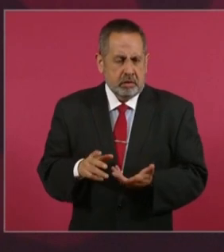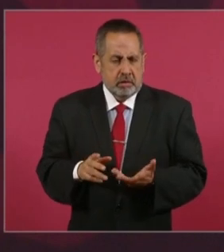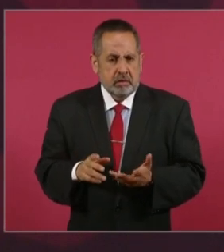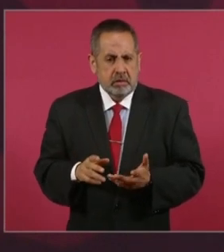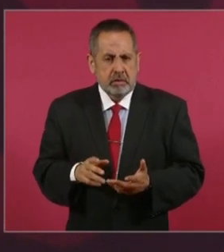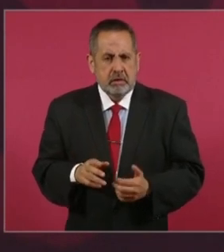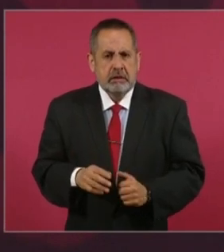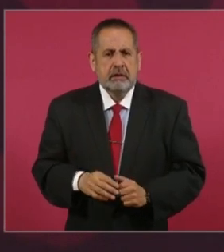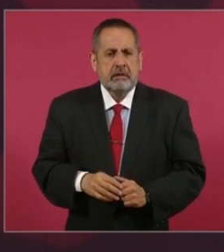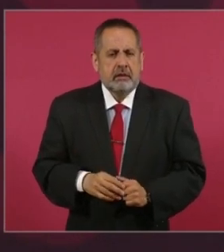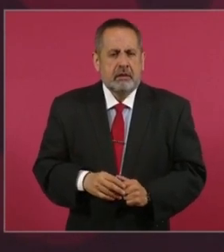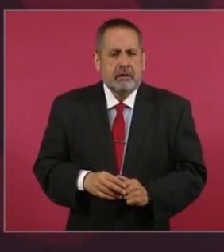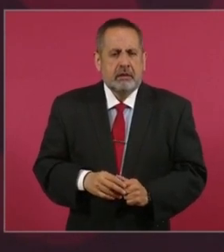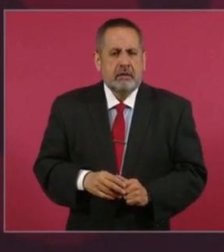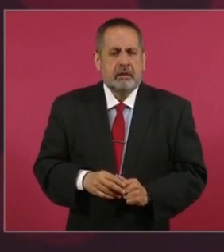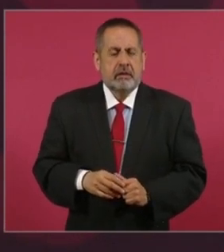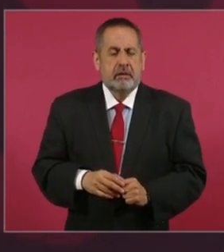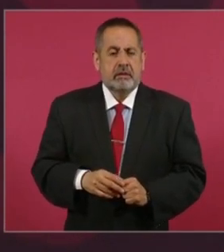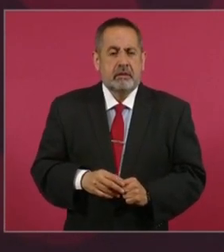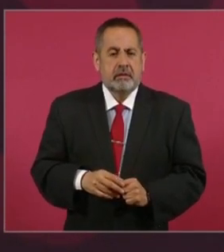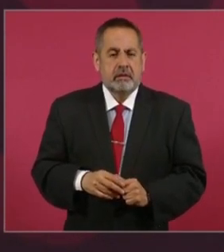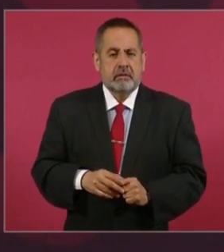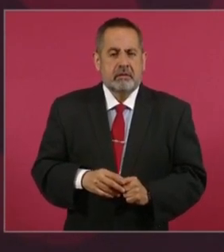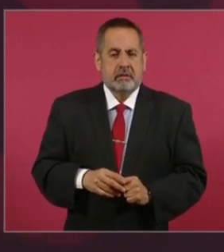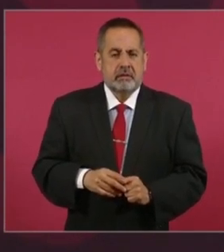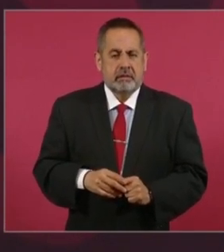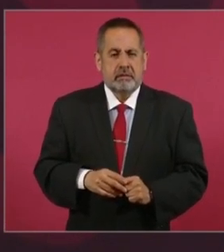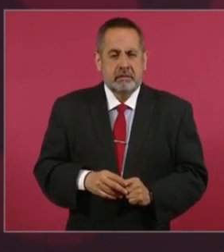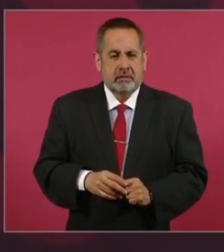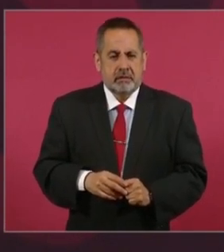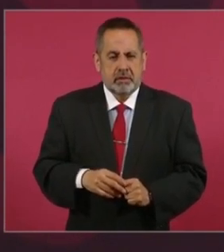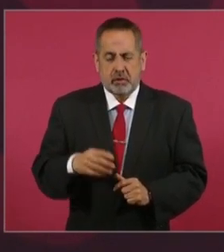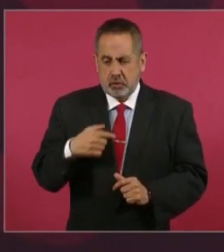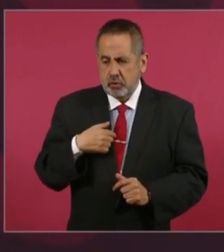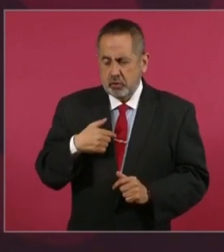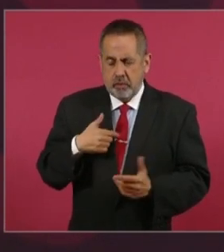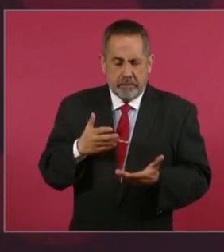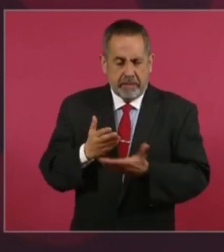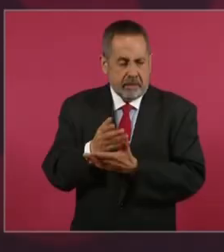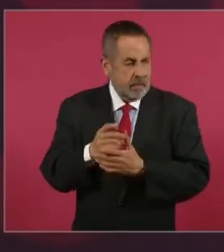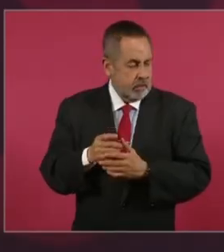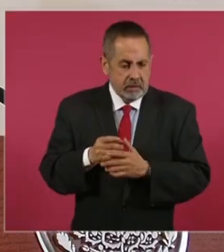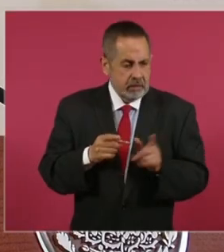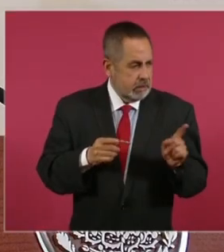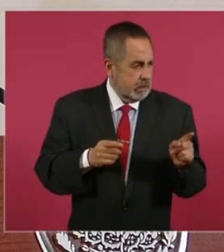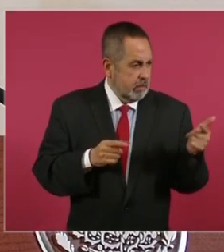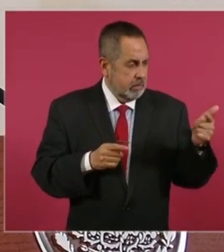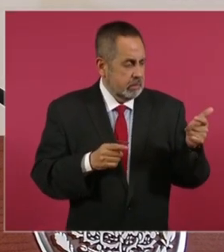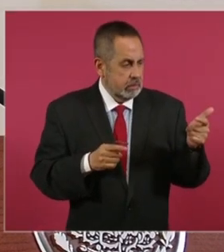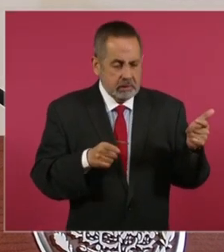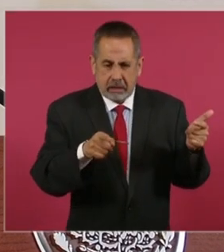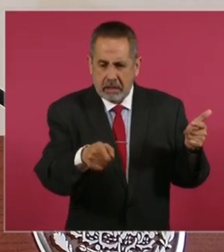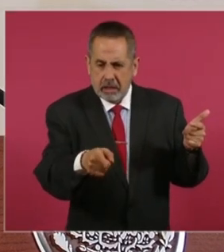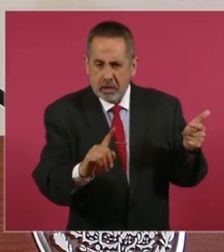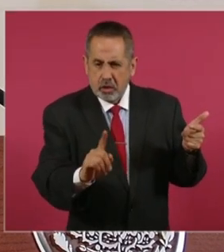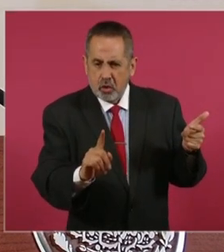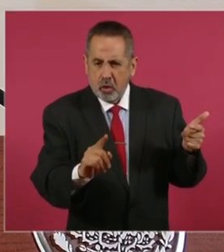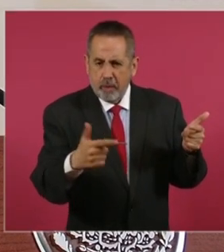indulte, aborto.